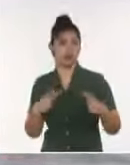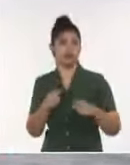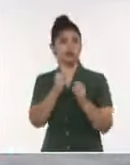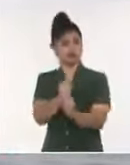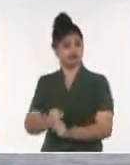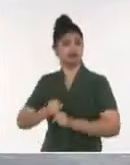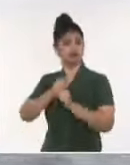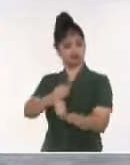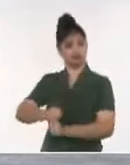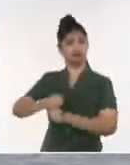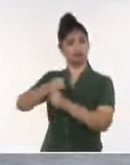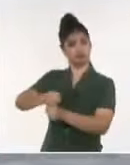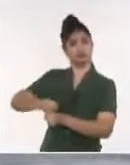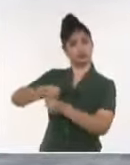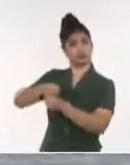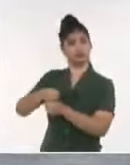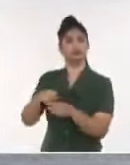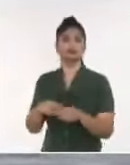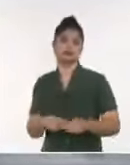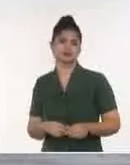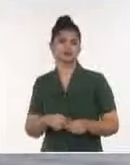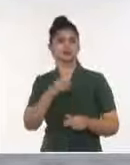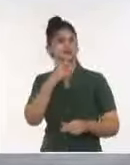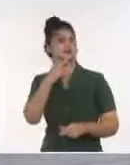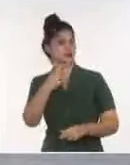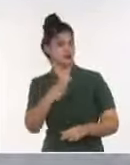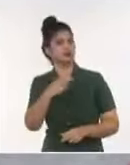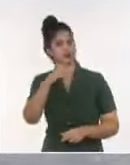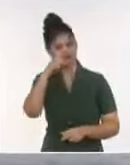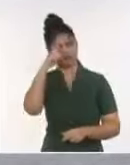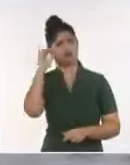el nivel en esta competencia. Sí, realmente sí. Pero